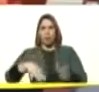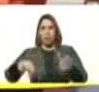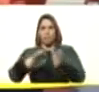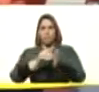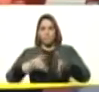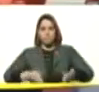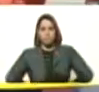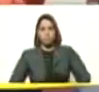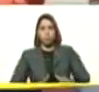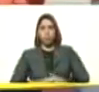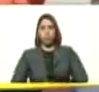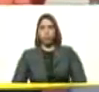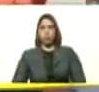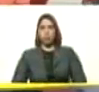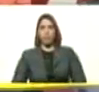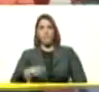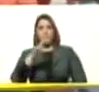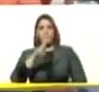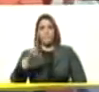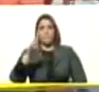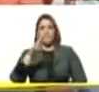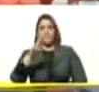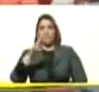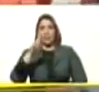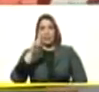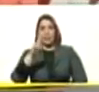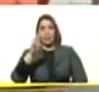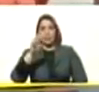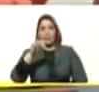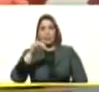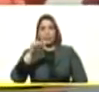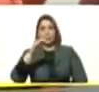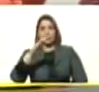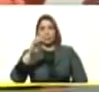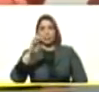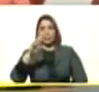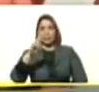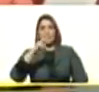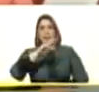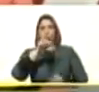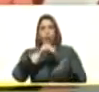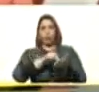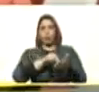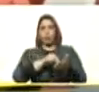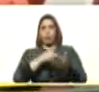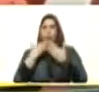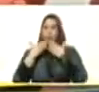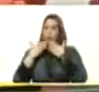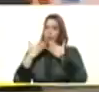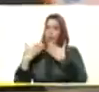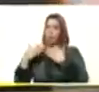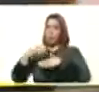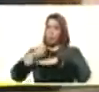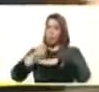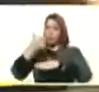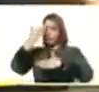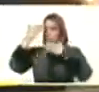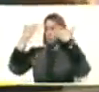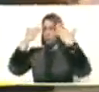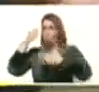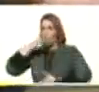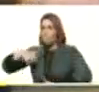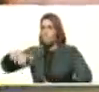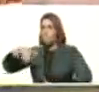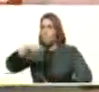renacimiento, la R del renacer nacional. Alcaldesa, por favor. Gracias, mi comandante en jefe. Saludo a todo el